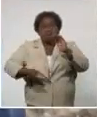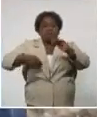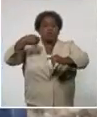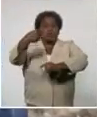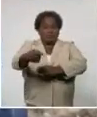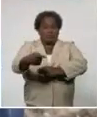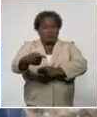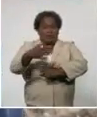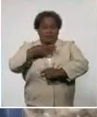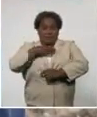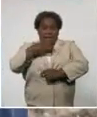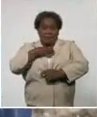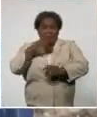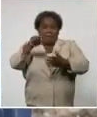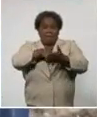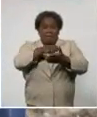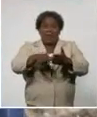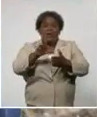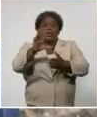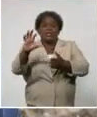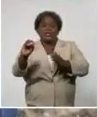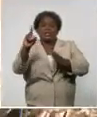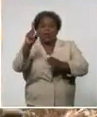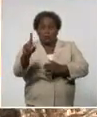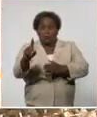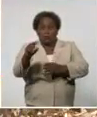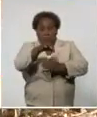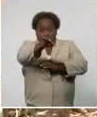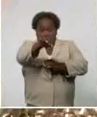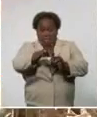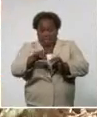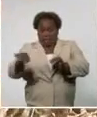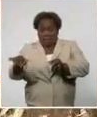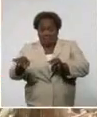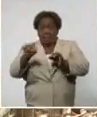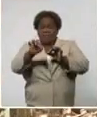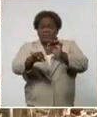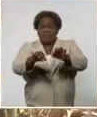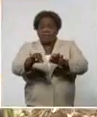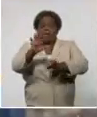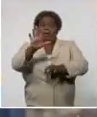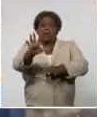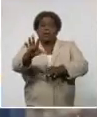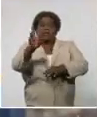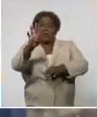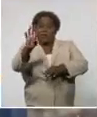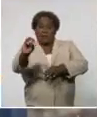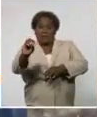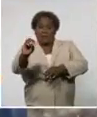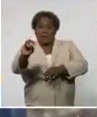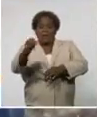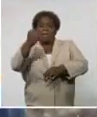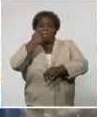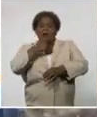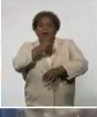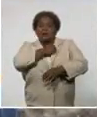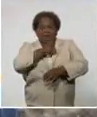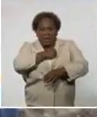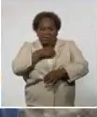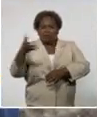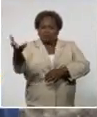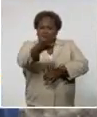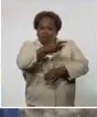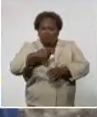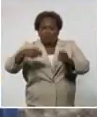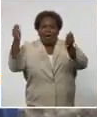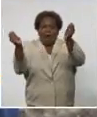plan de 500 a un hectárea en este momento hemos sembrado 640 en un logro que tenemos una por tema para buscar cañas que luego no hace falta hoy